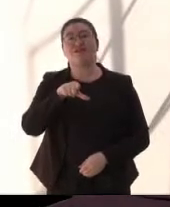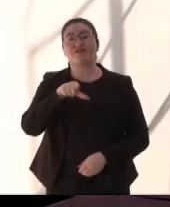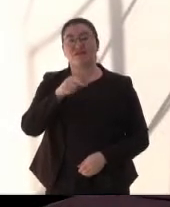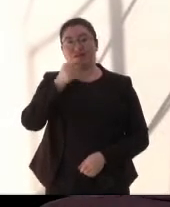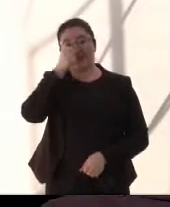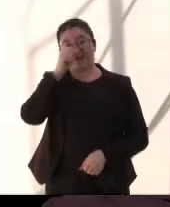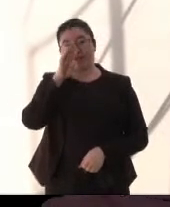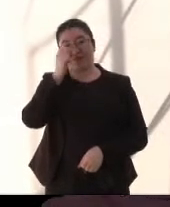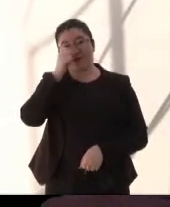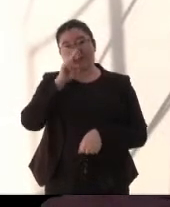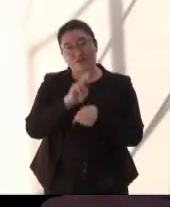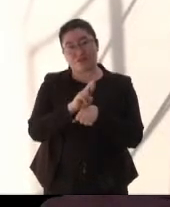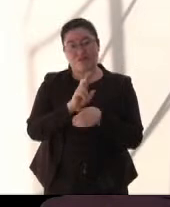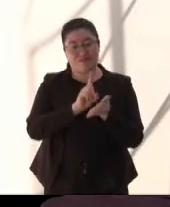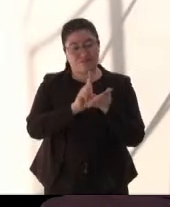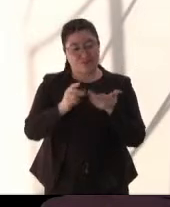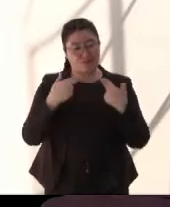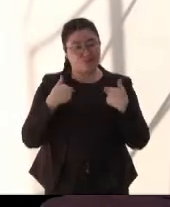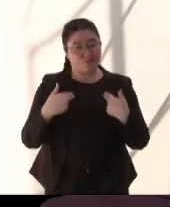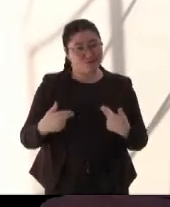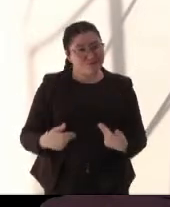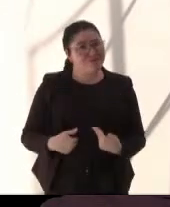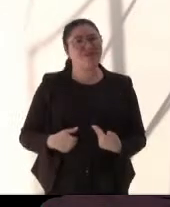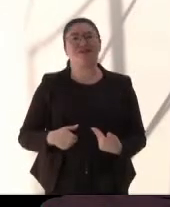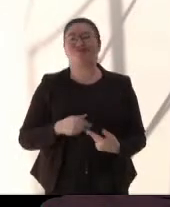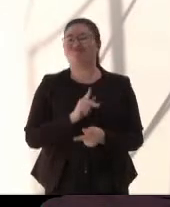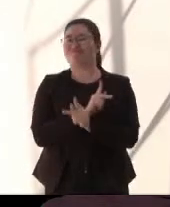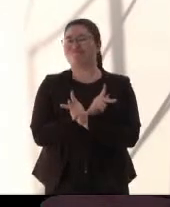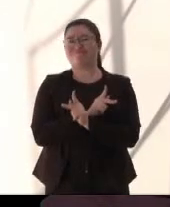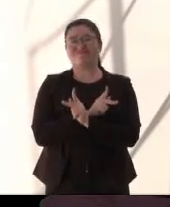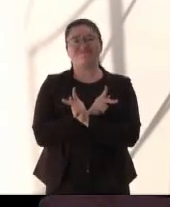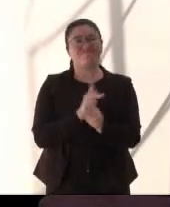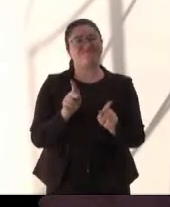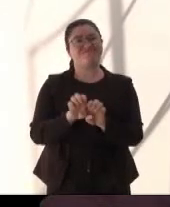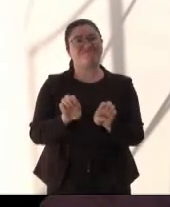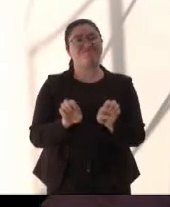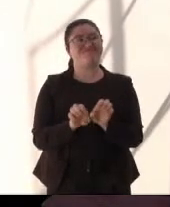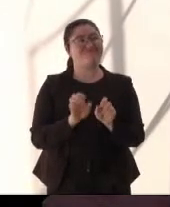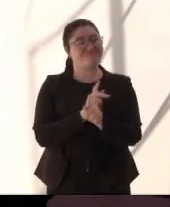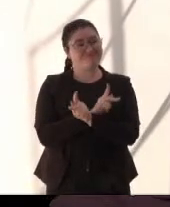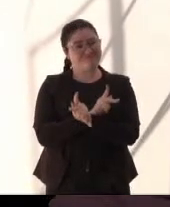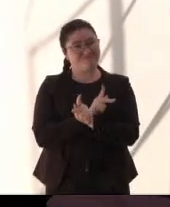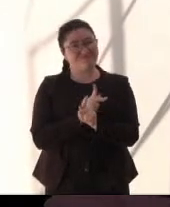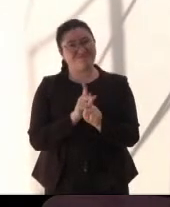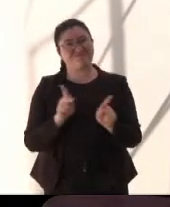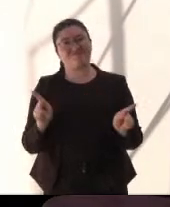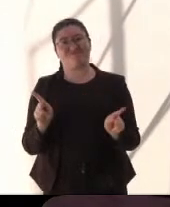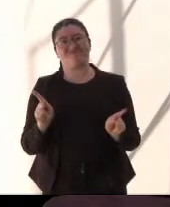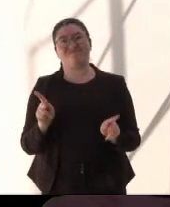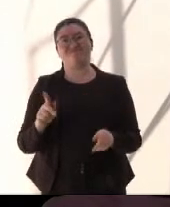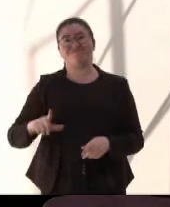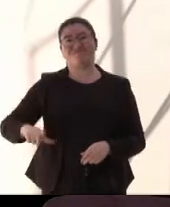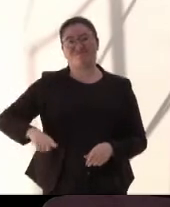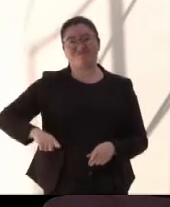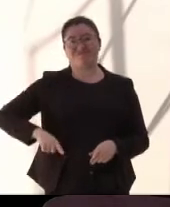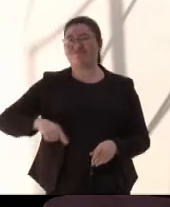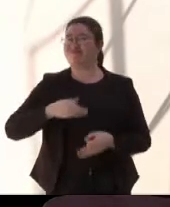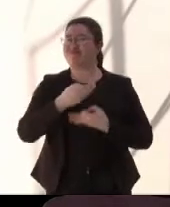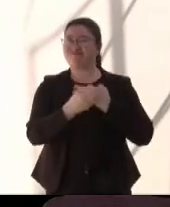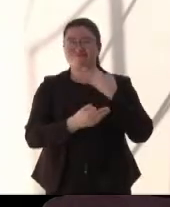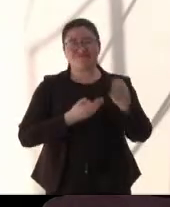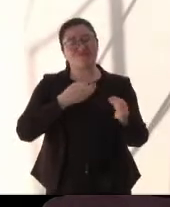la Subsecretaría de Derechos Humanos, todo el equipo y los tres niveles de gobierno aquí